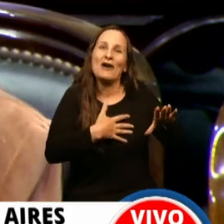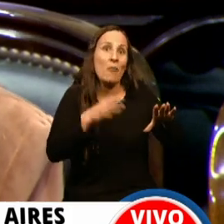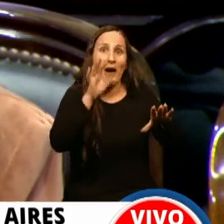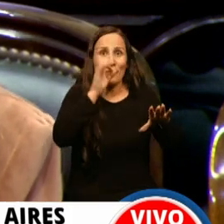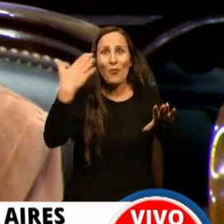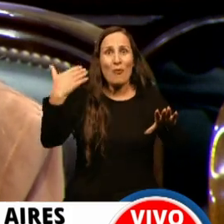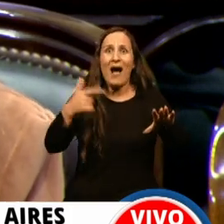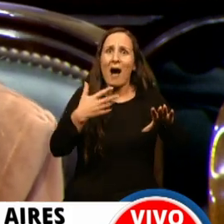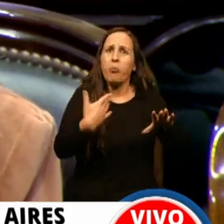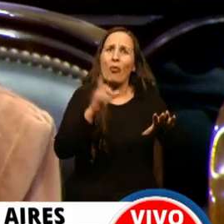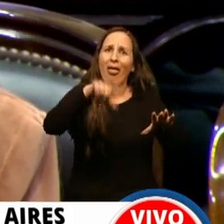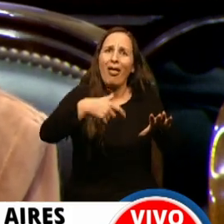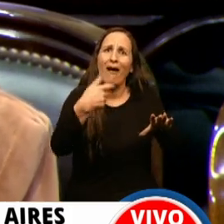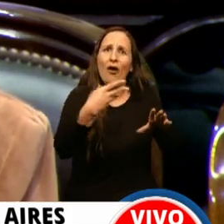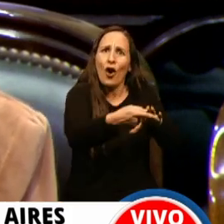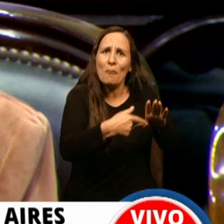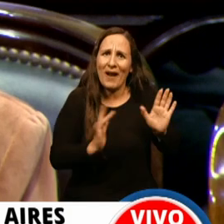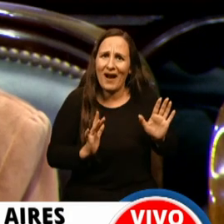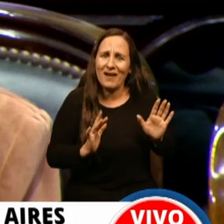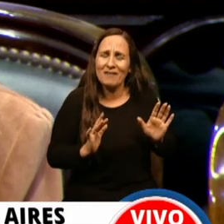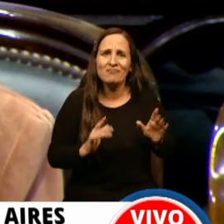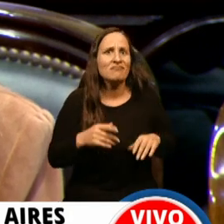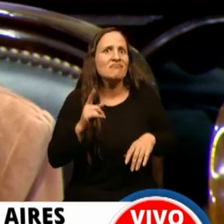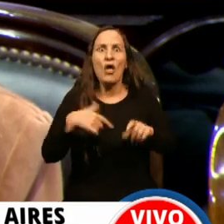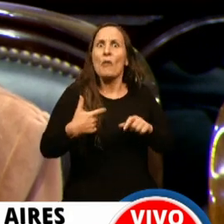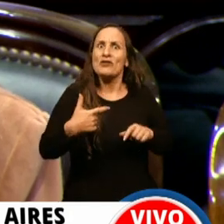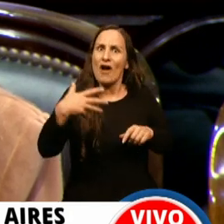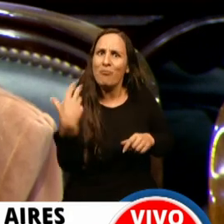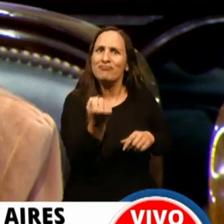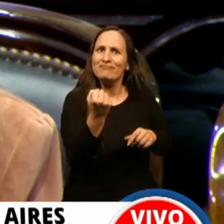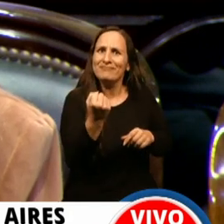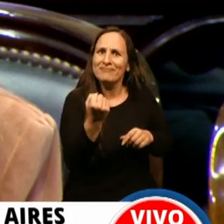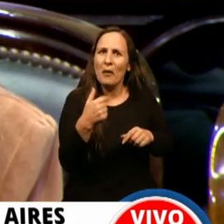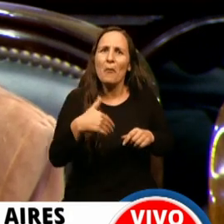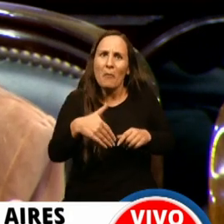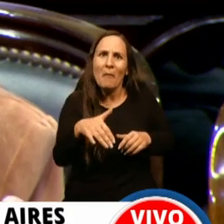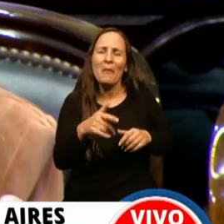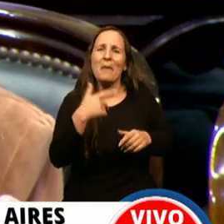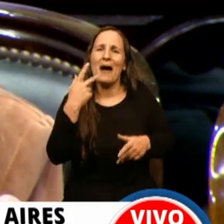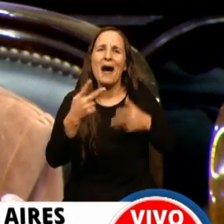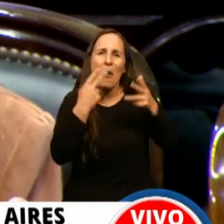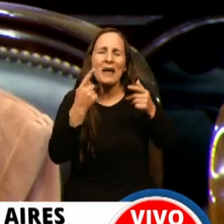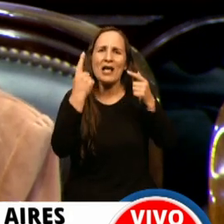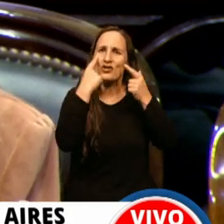tuve tener una obra social con la que pronto podré operarme de la vista y ver con